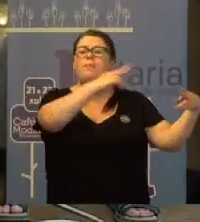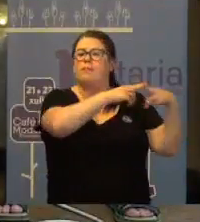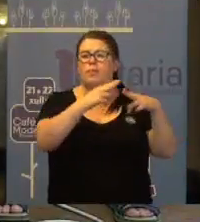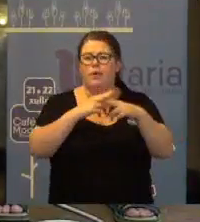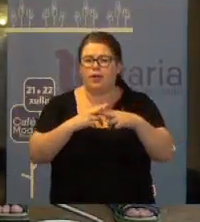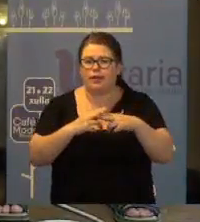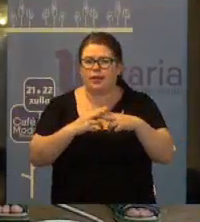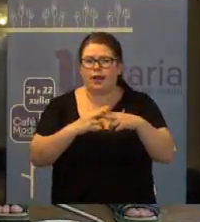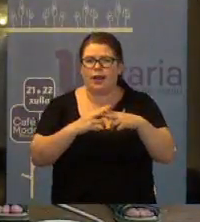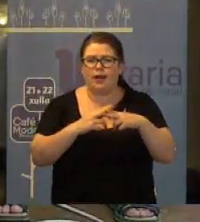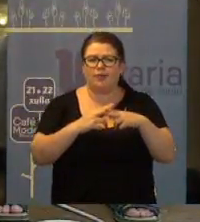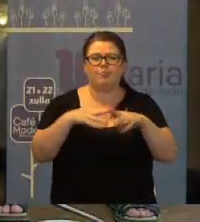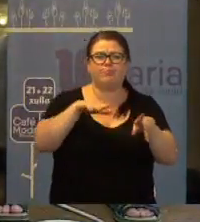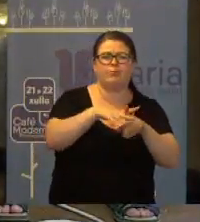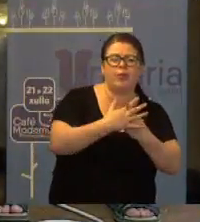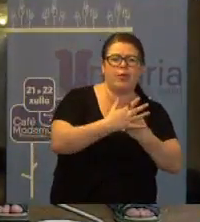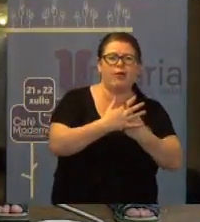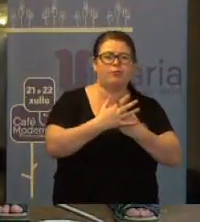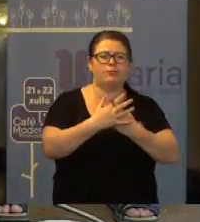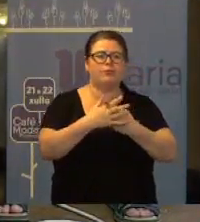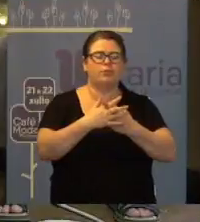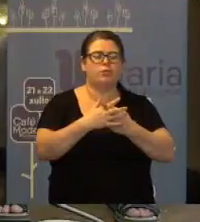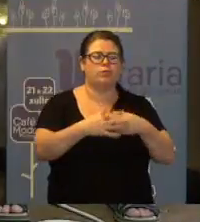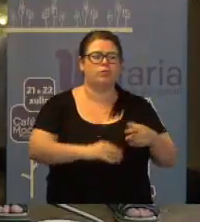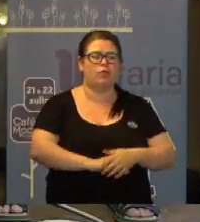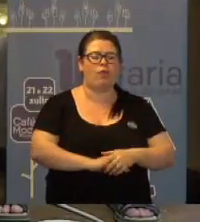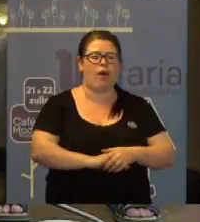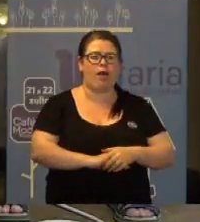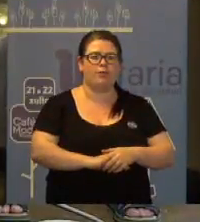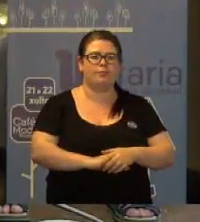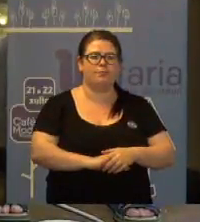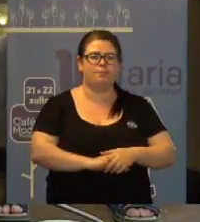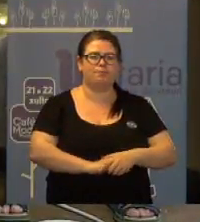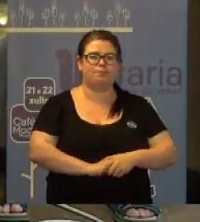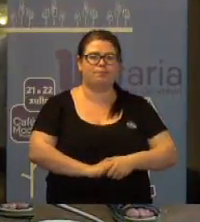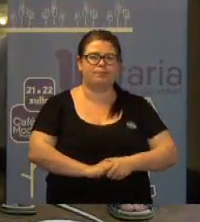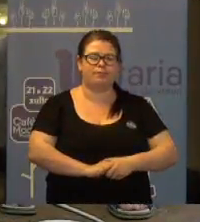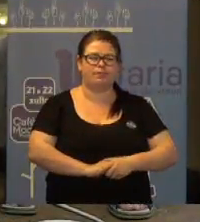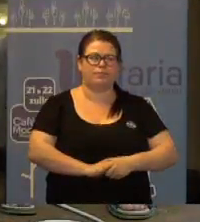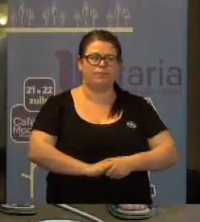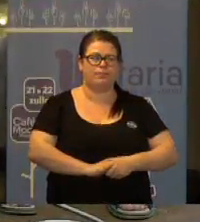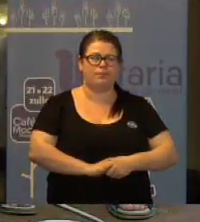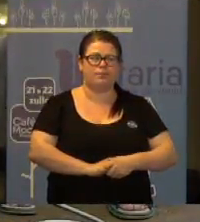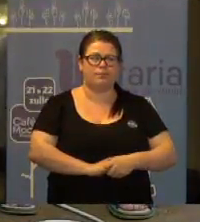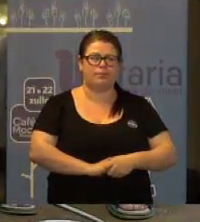suelen pasar o seguinte, non? Cando hai unha posicións que non son facilmente